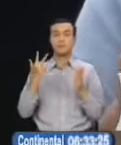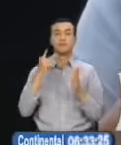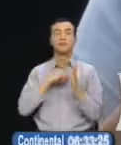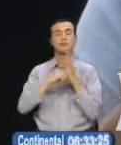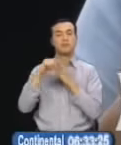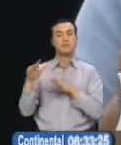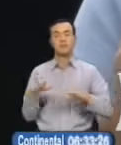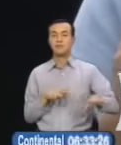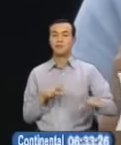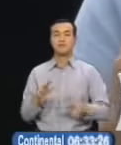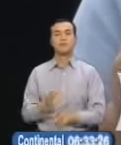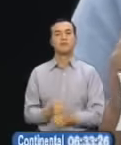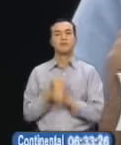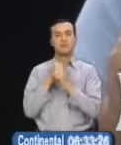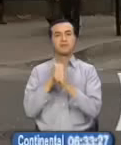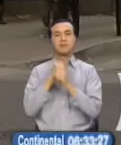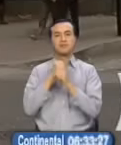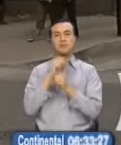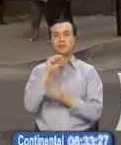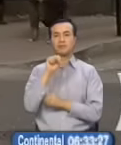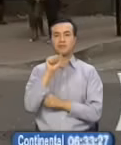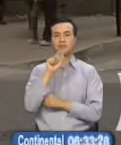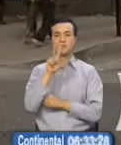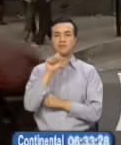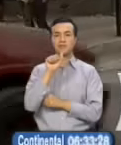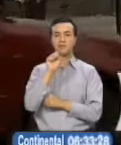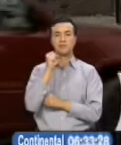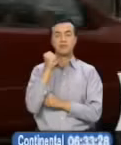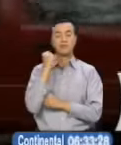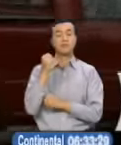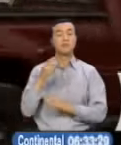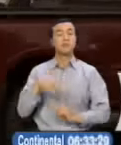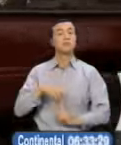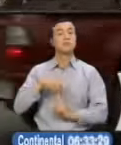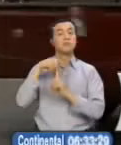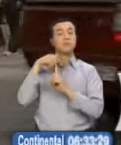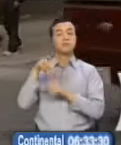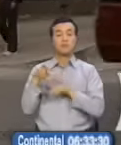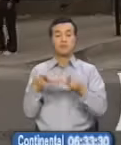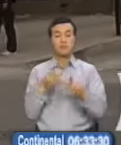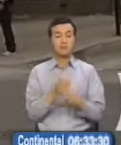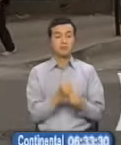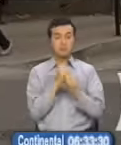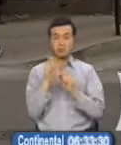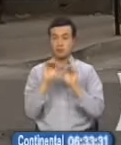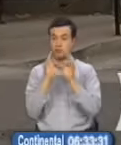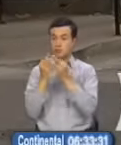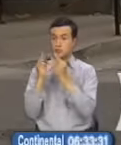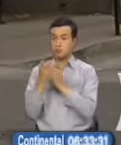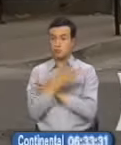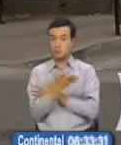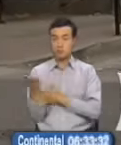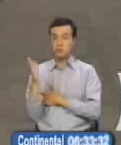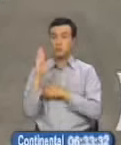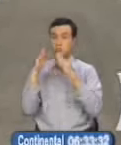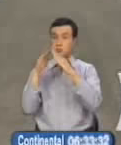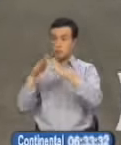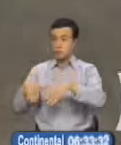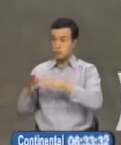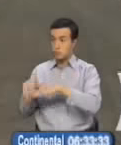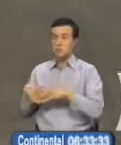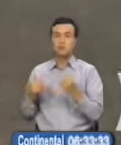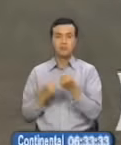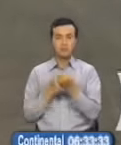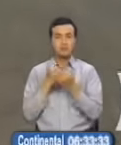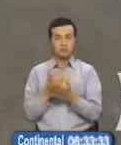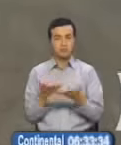ministro coordinador de Seguridad, César Navas, una de las prioridades fue establecer sitios seguros para aquellas familias que perdieron sus hogares y sus